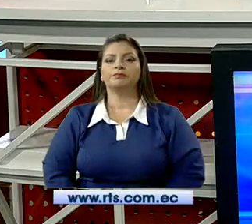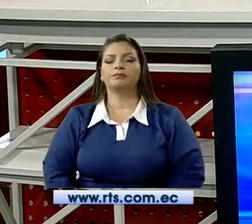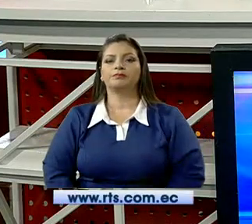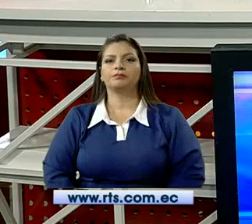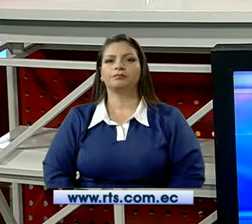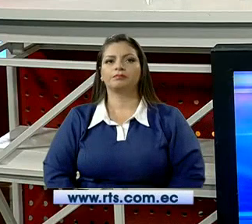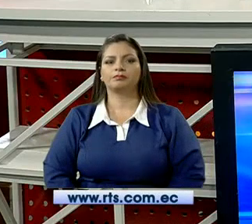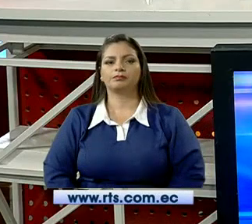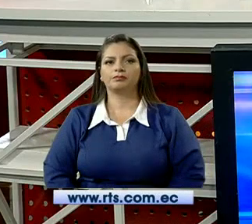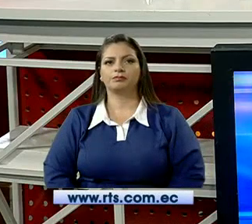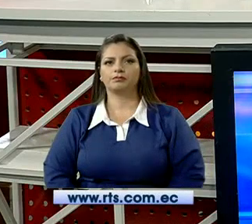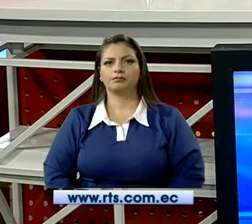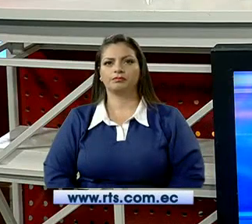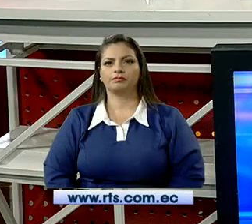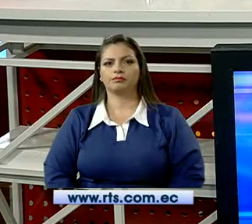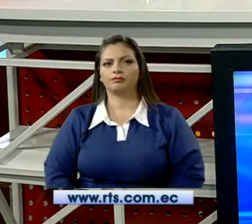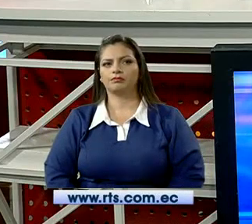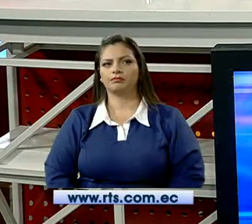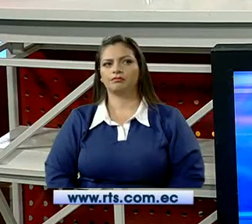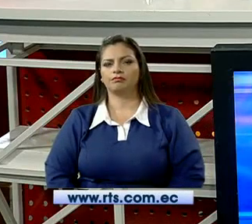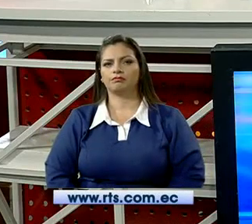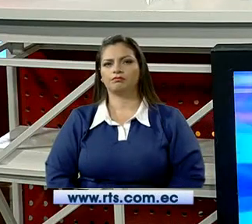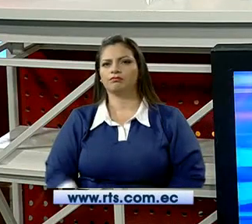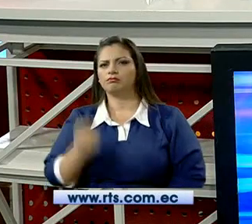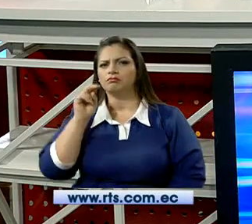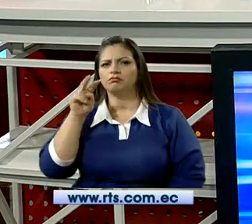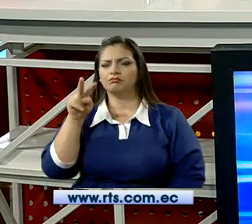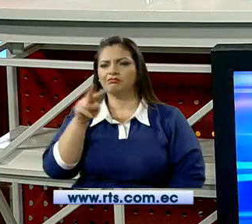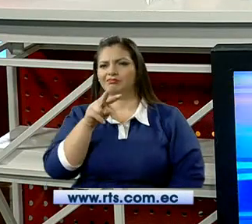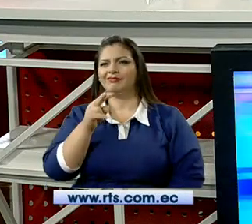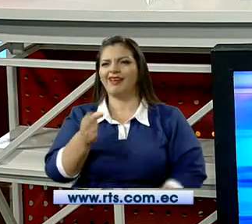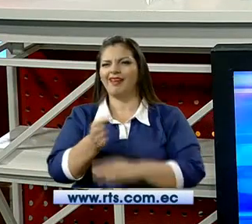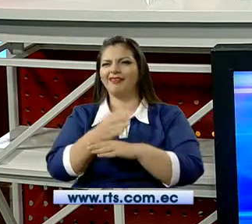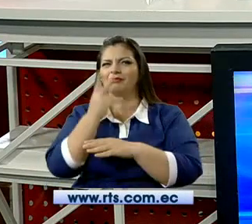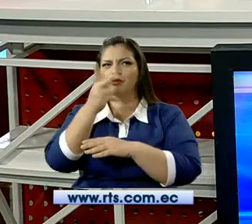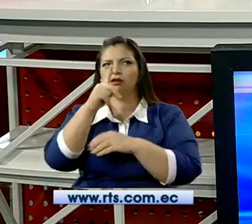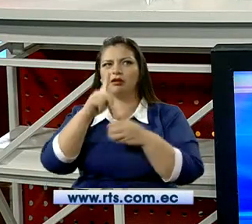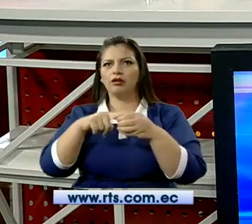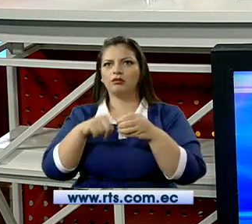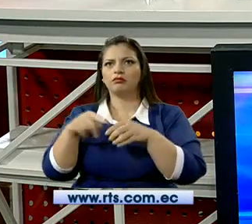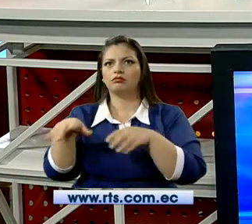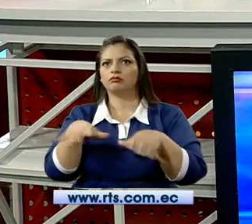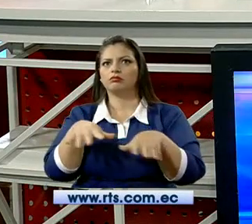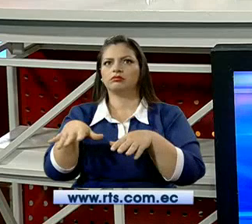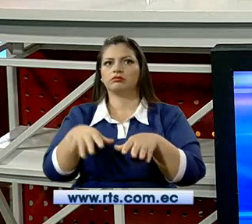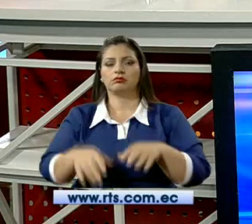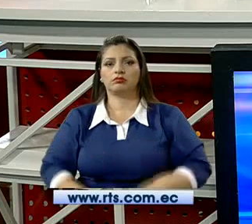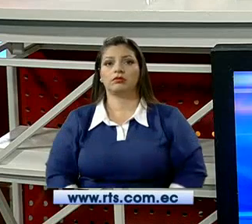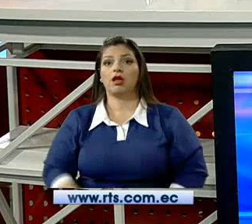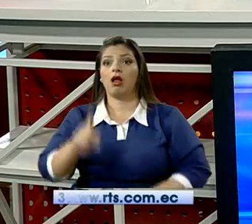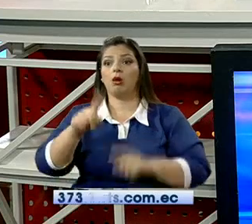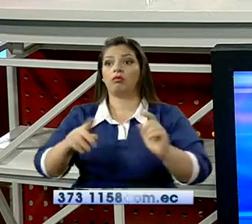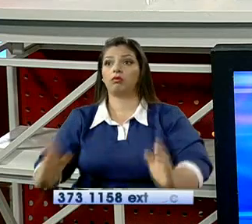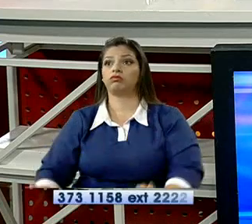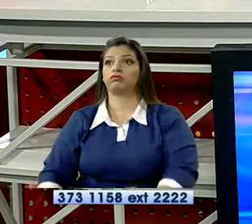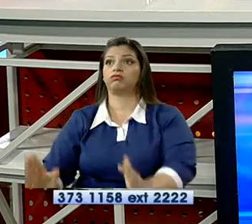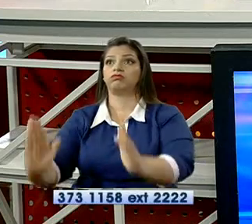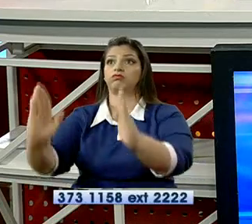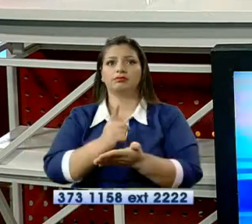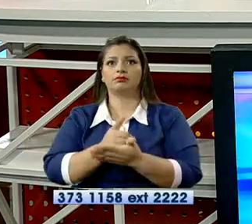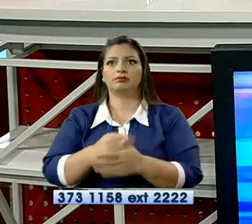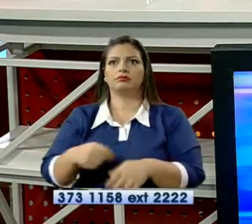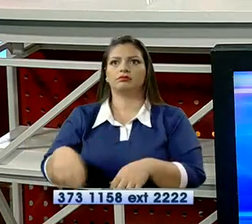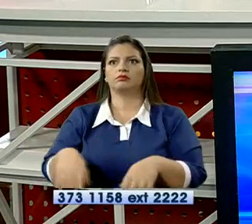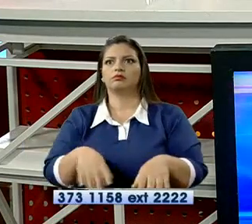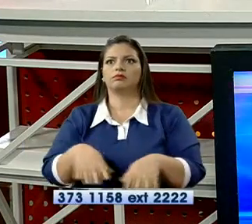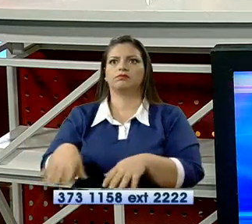Y generalmente veíamos estas imágenes que nos puso el productor respecto de gente que vive en pisos altos. Precisamente allí se